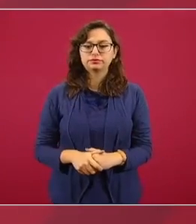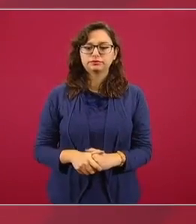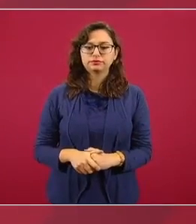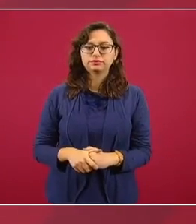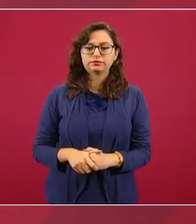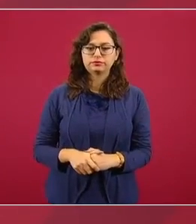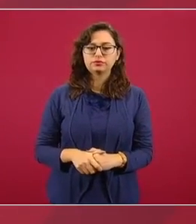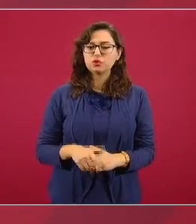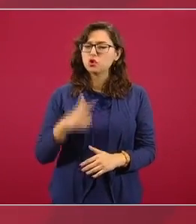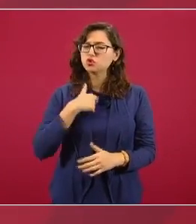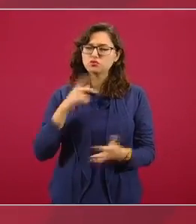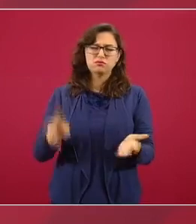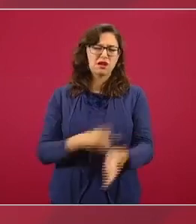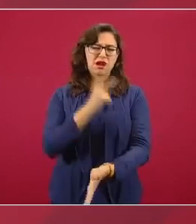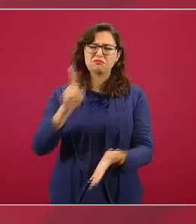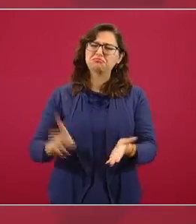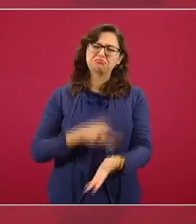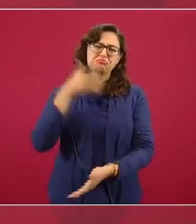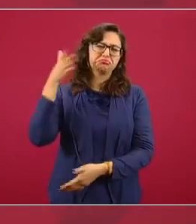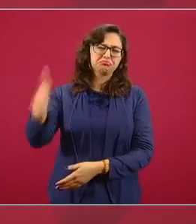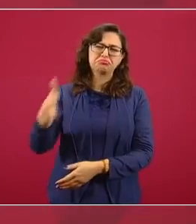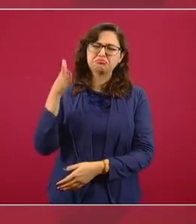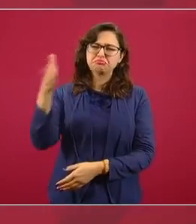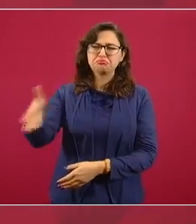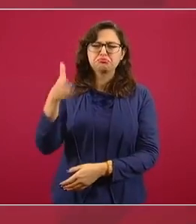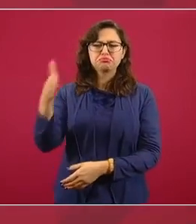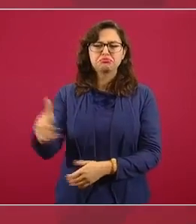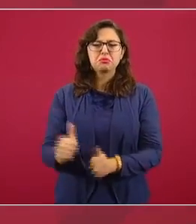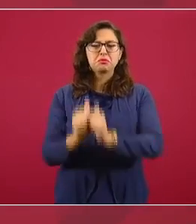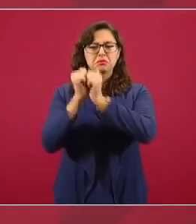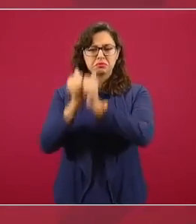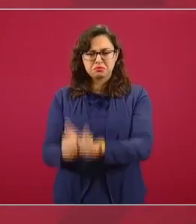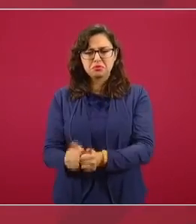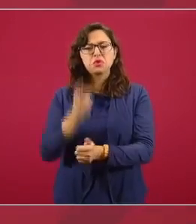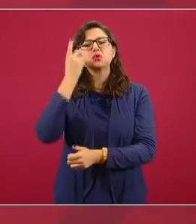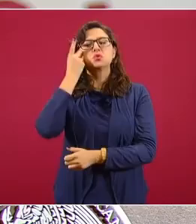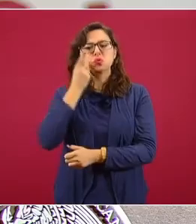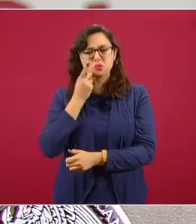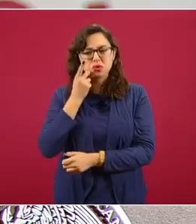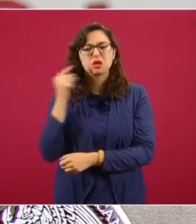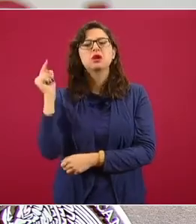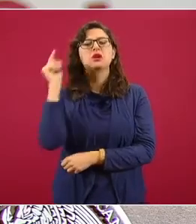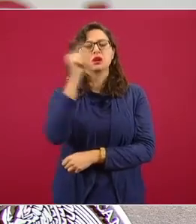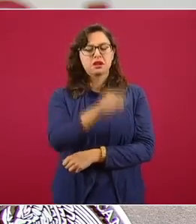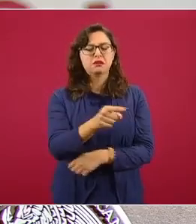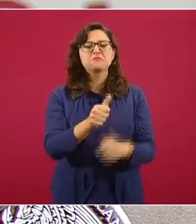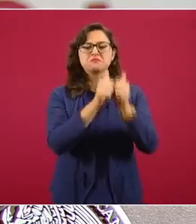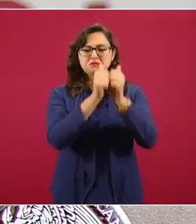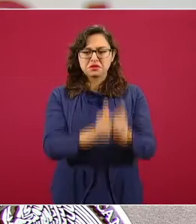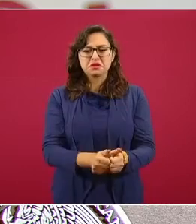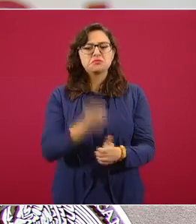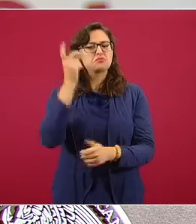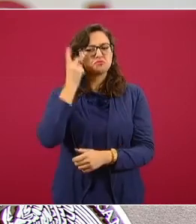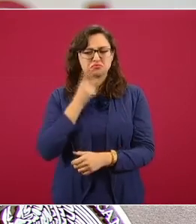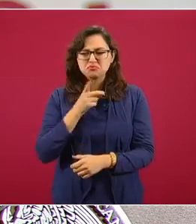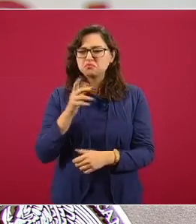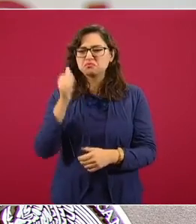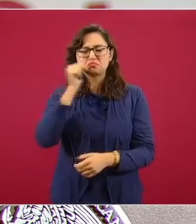Los he visitado muchas veces. Me he quedado a dormir en Cananea, me he quedado a dormir en